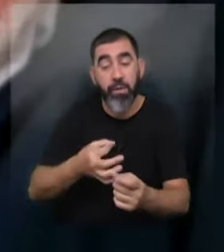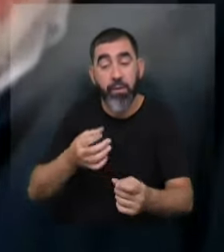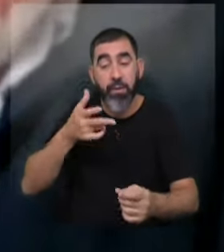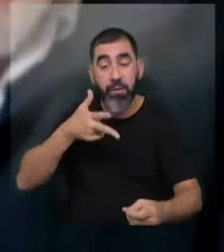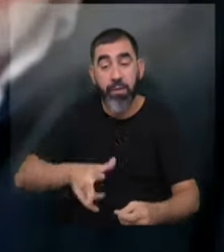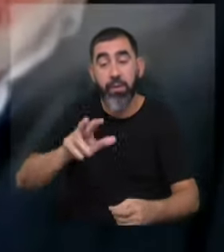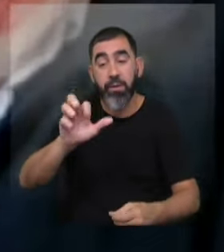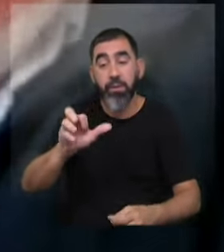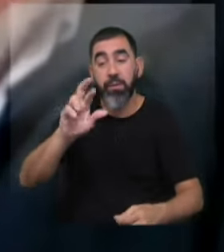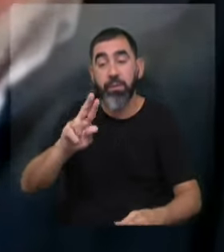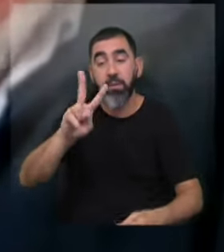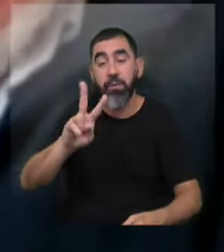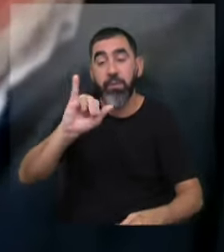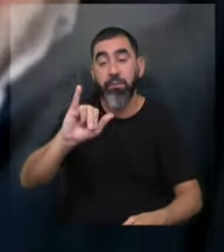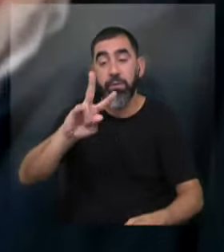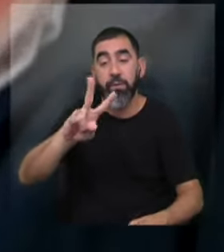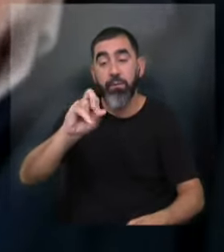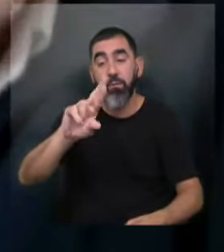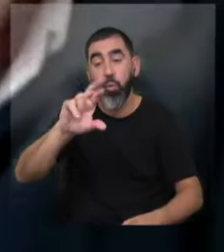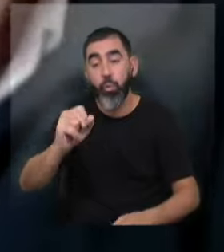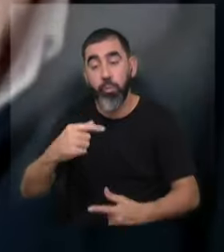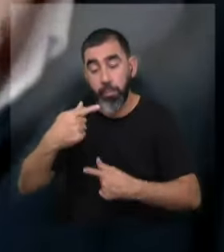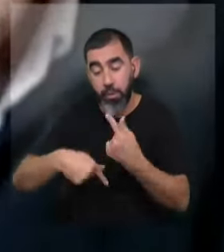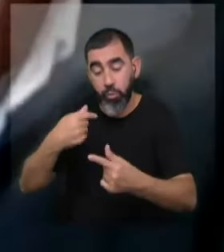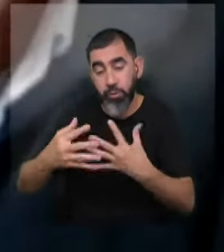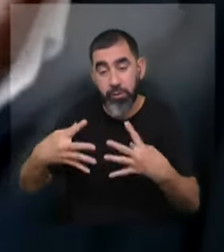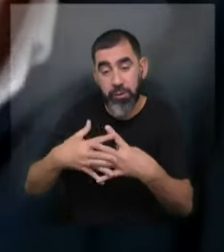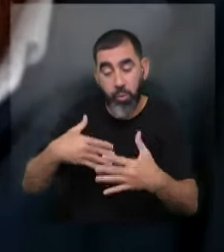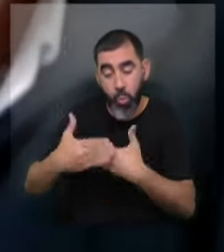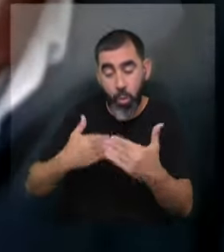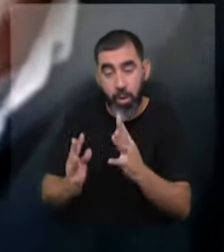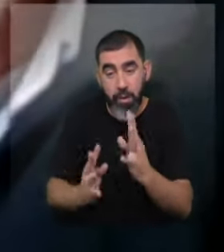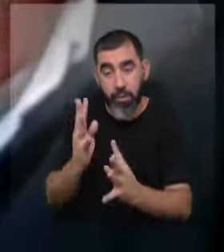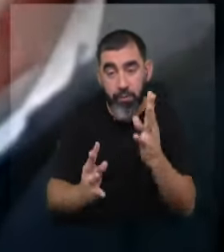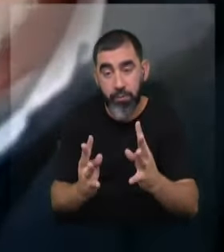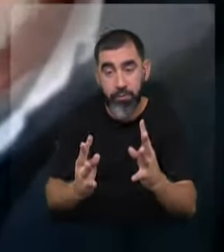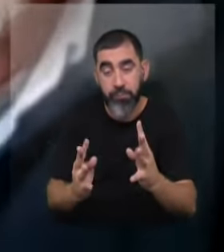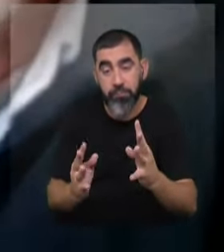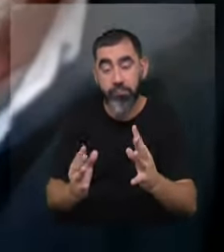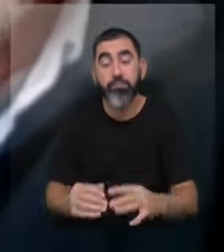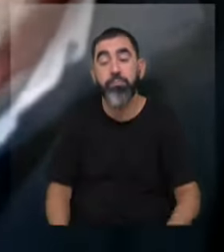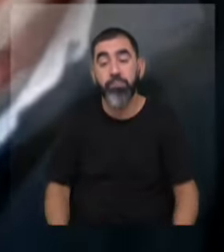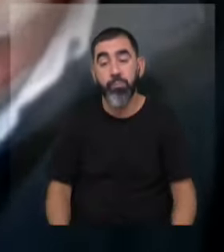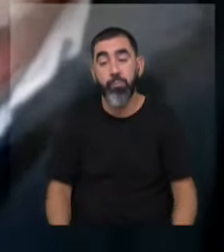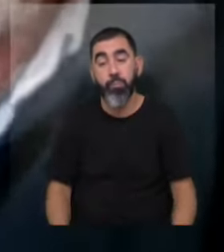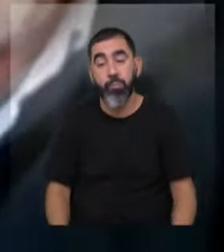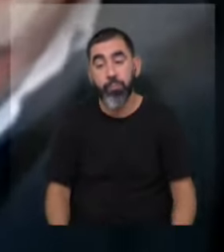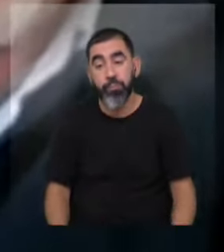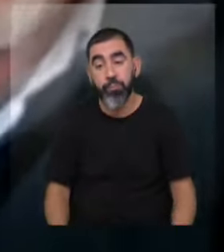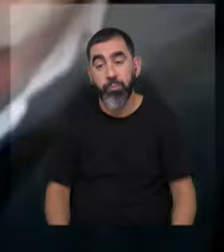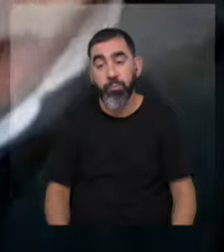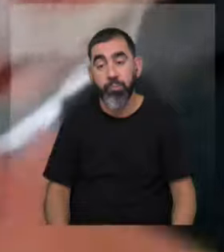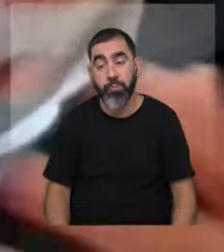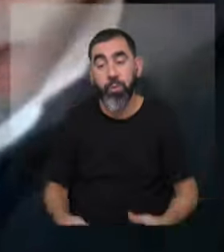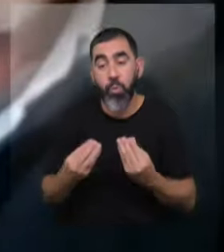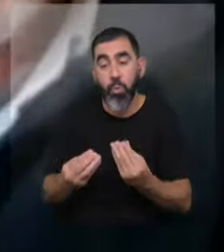herbívoros para mantener su integridad. ¿Su integridad qué quiere decir? Las funciones que tienen que ver con